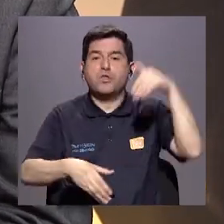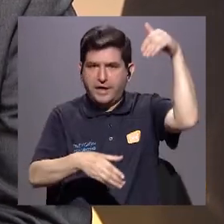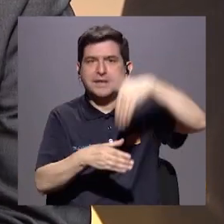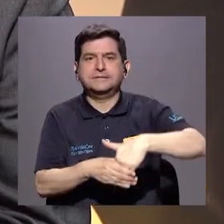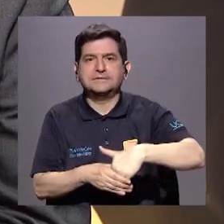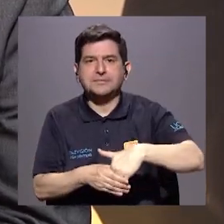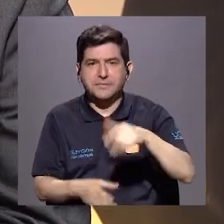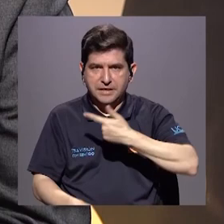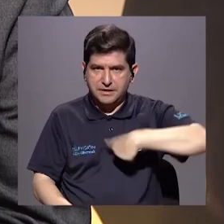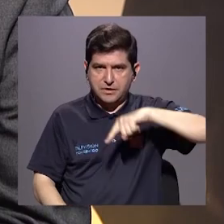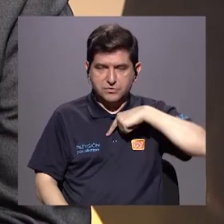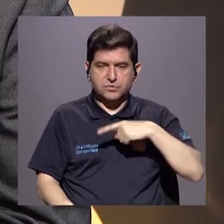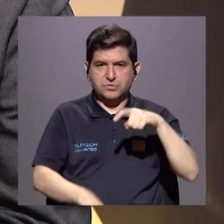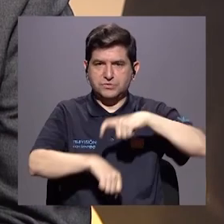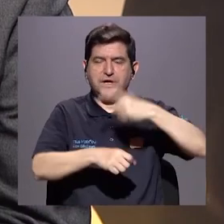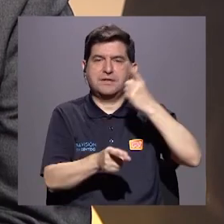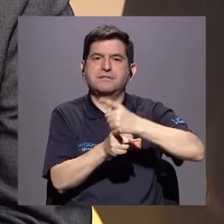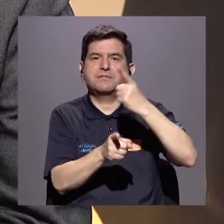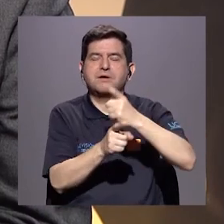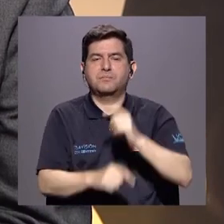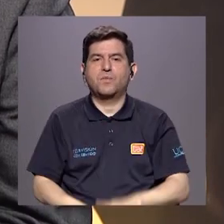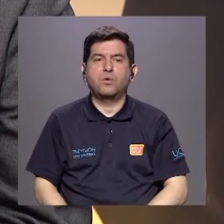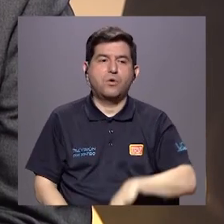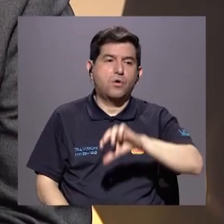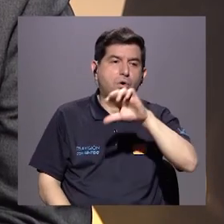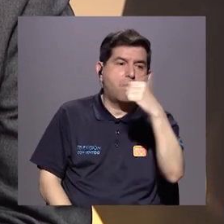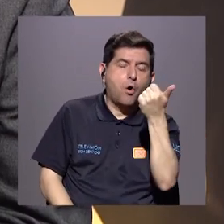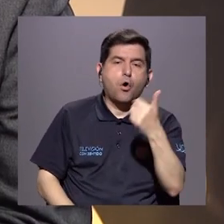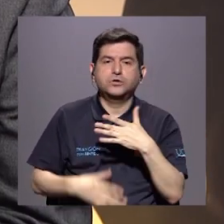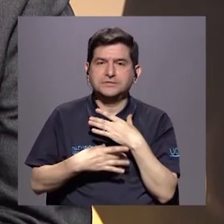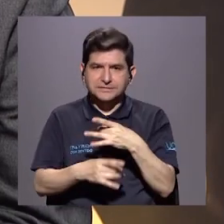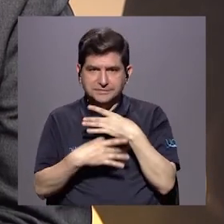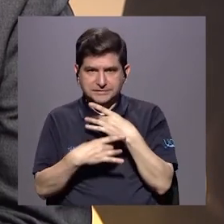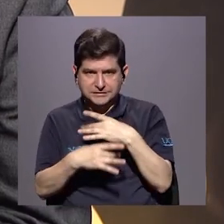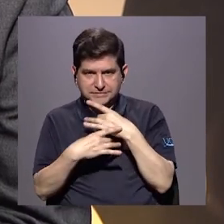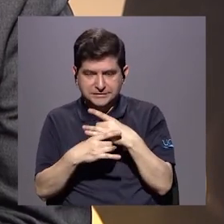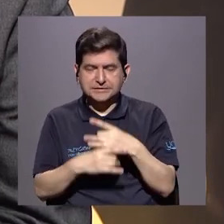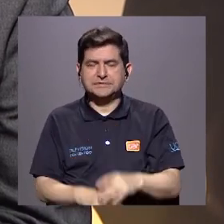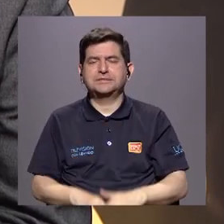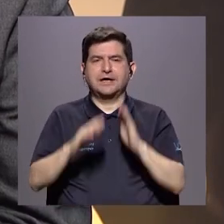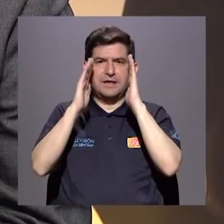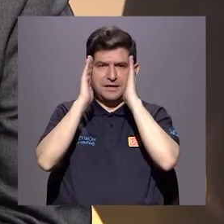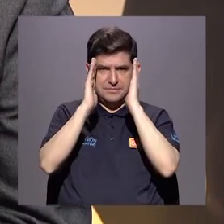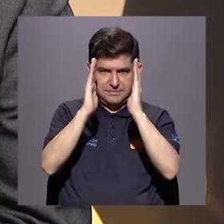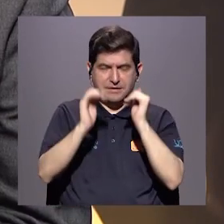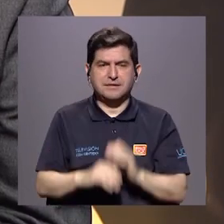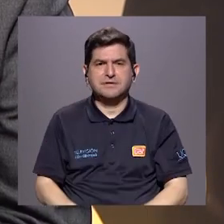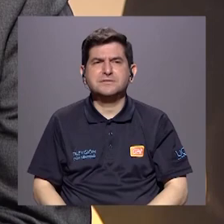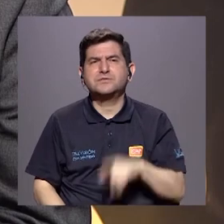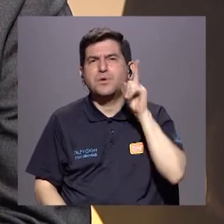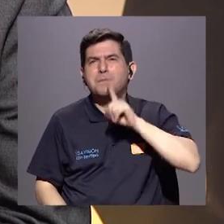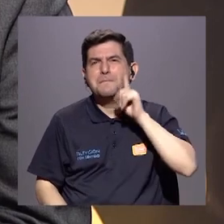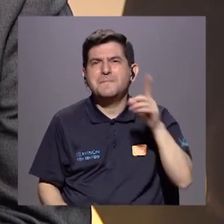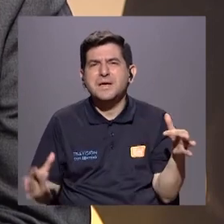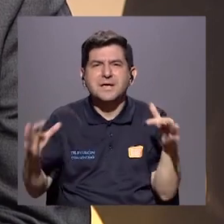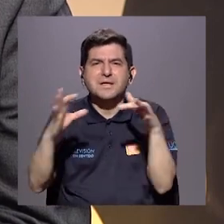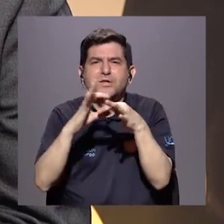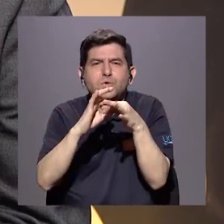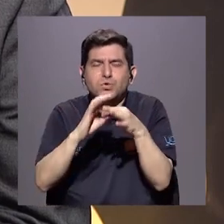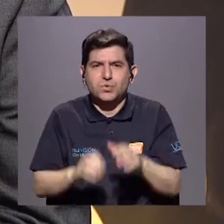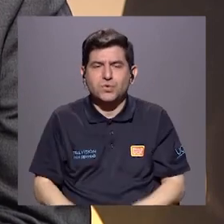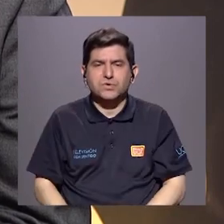adecuada y oportunamente la otra cosa que es interesante escuchar muchísimos muchísimos mitos en relación con